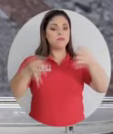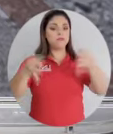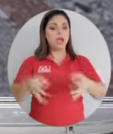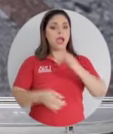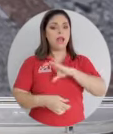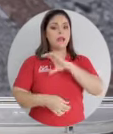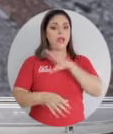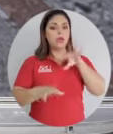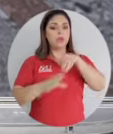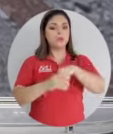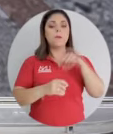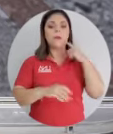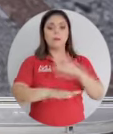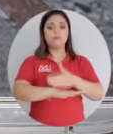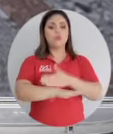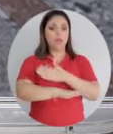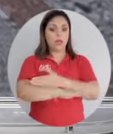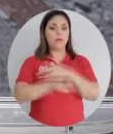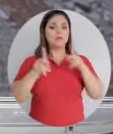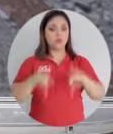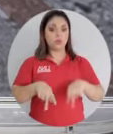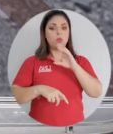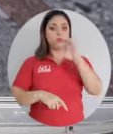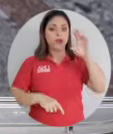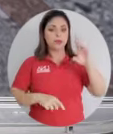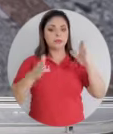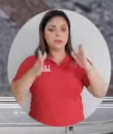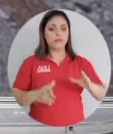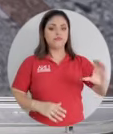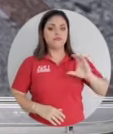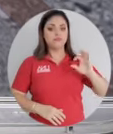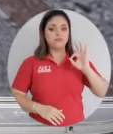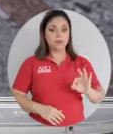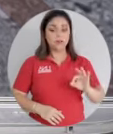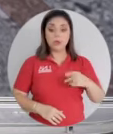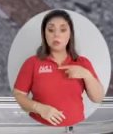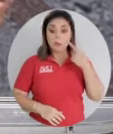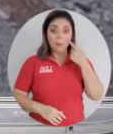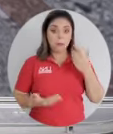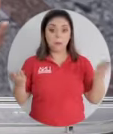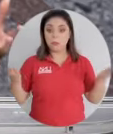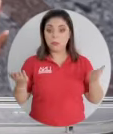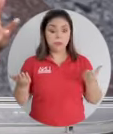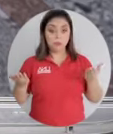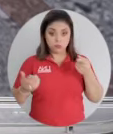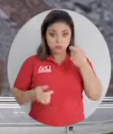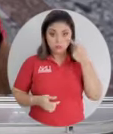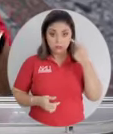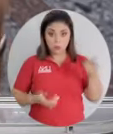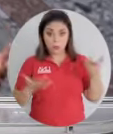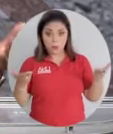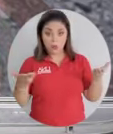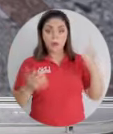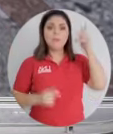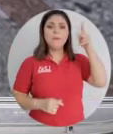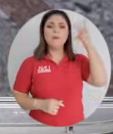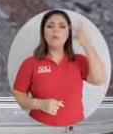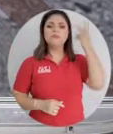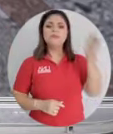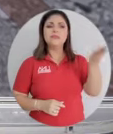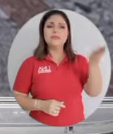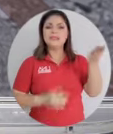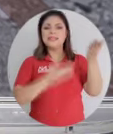mejorar las condiciones de la sociedad costarricense. Y eso en este momento yo sigo diciendo, y no la veo, Mari, yo no sé si usted la ha logrado ver, una política que